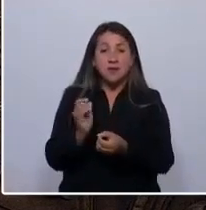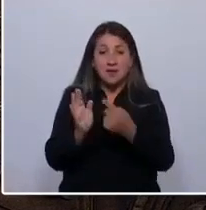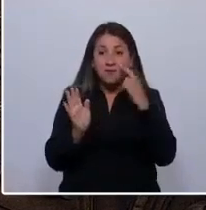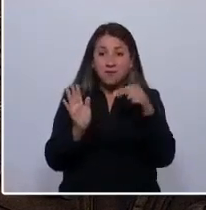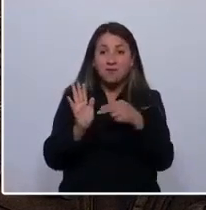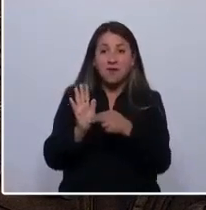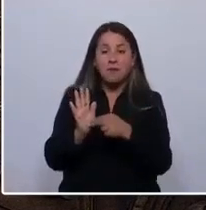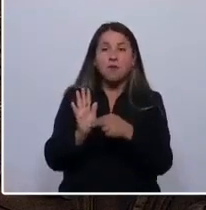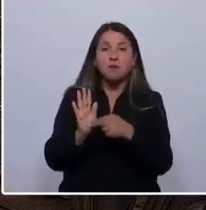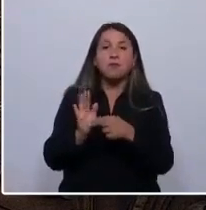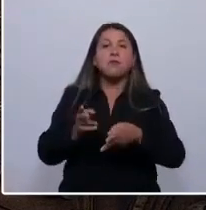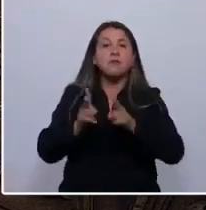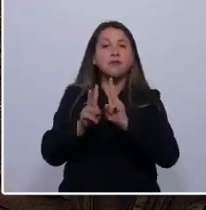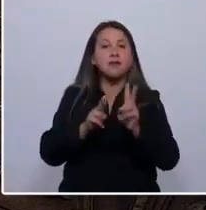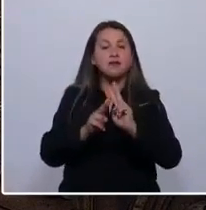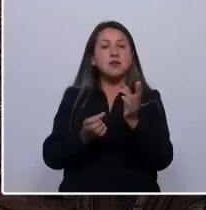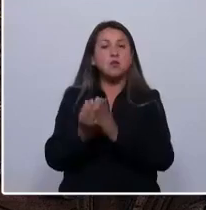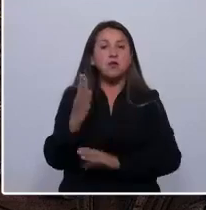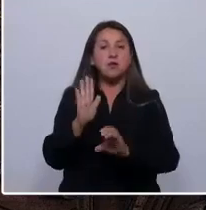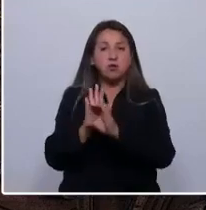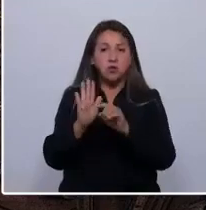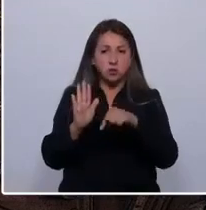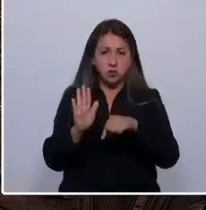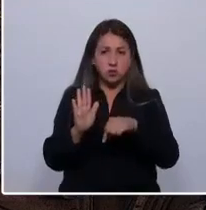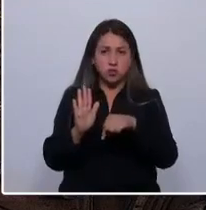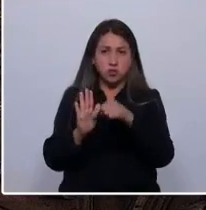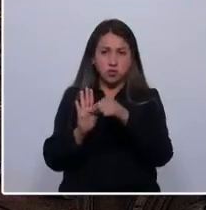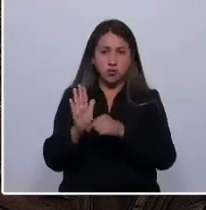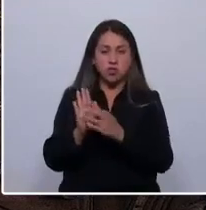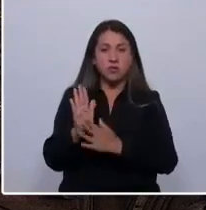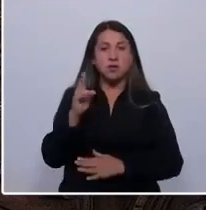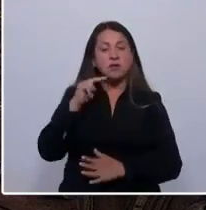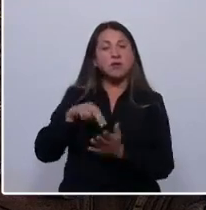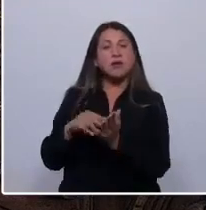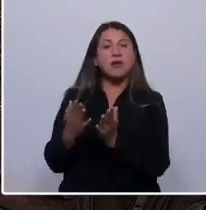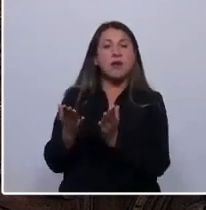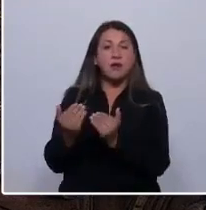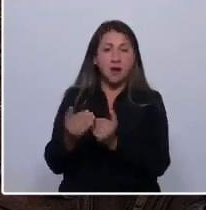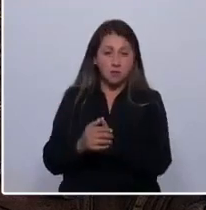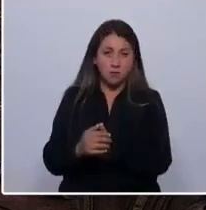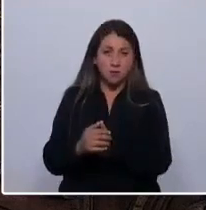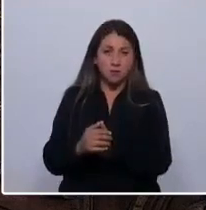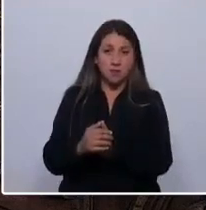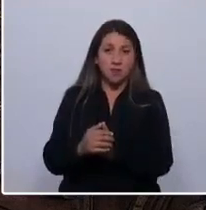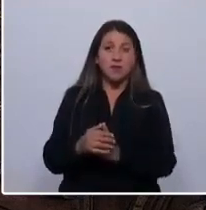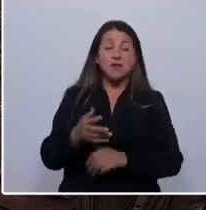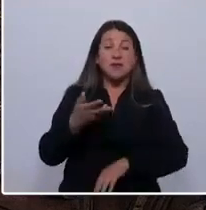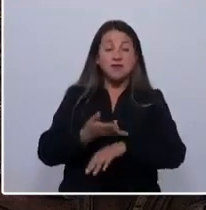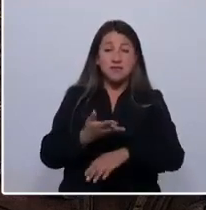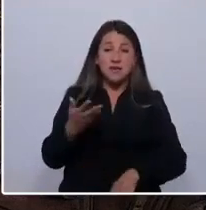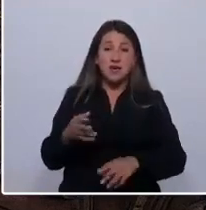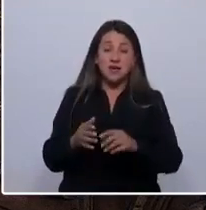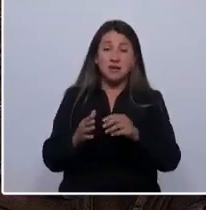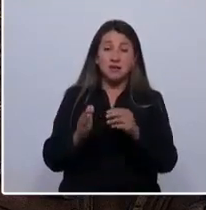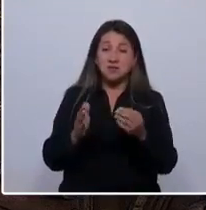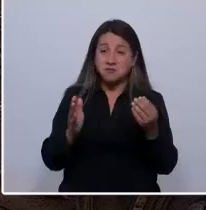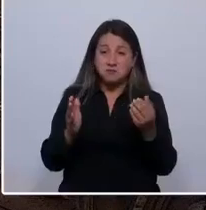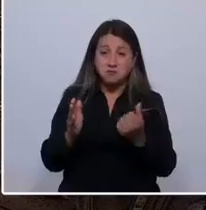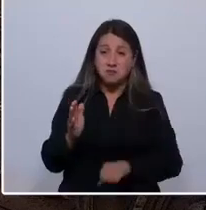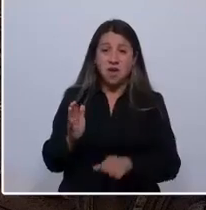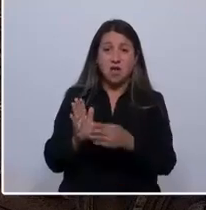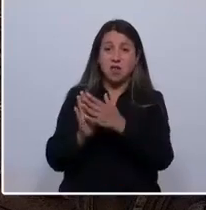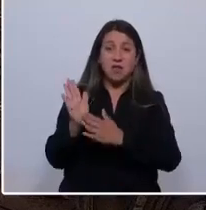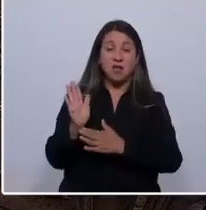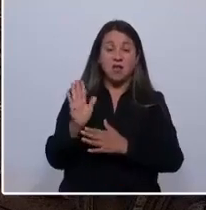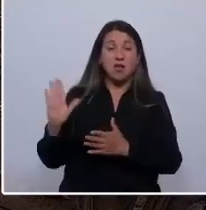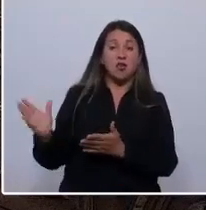hacer florecer esta nueva constitución que anhelamos. Si cae en tierra estéril y la semilla no logra